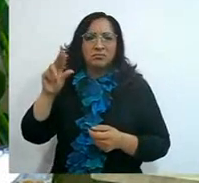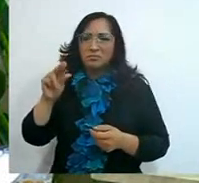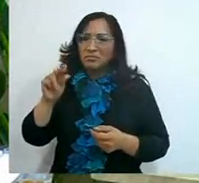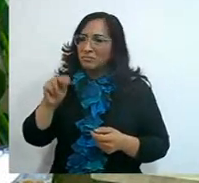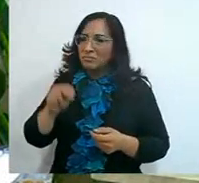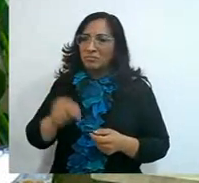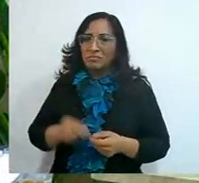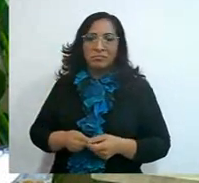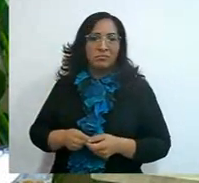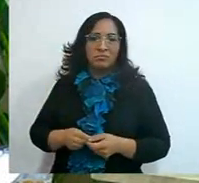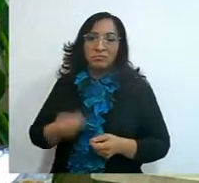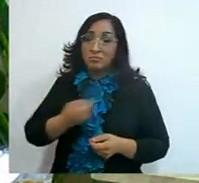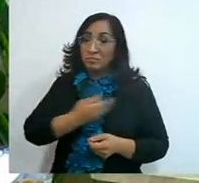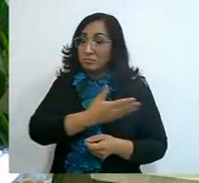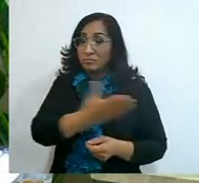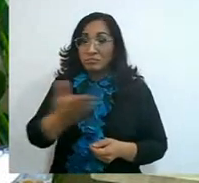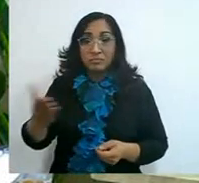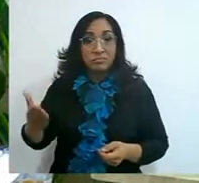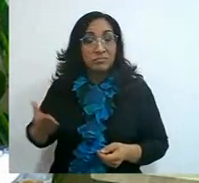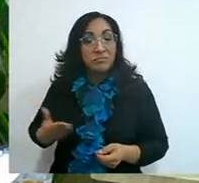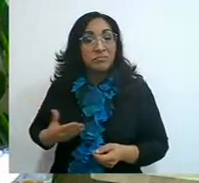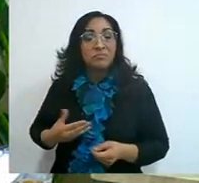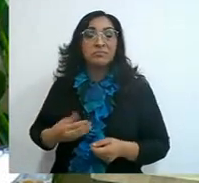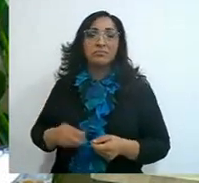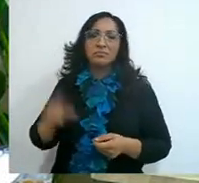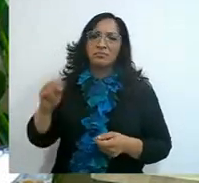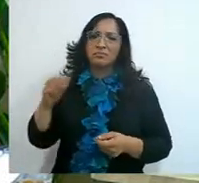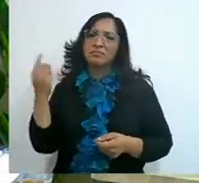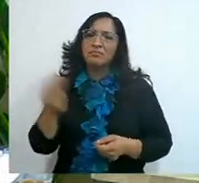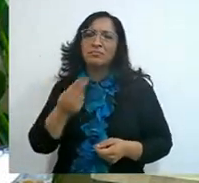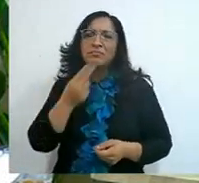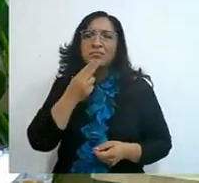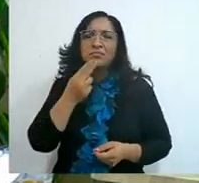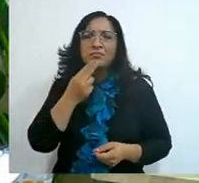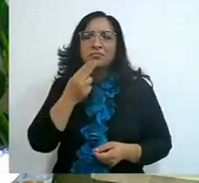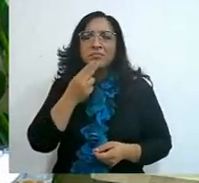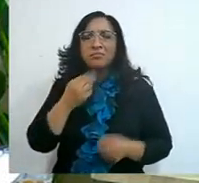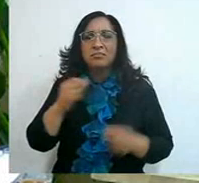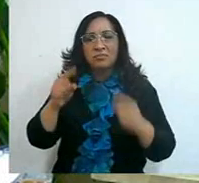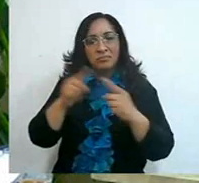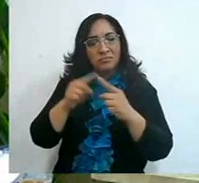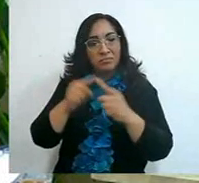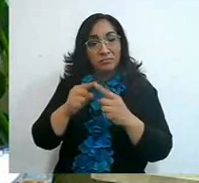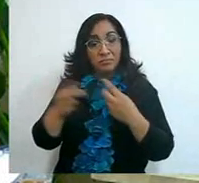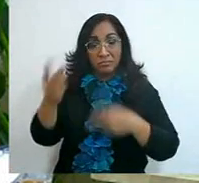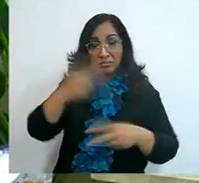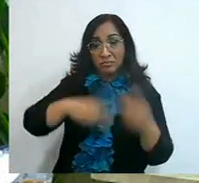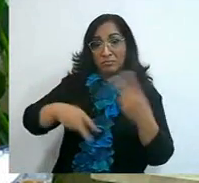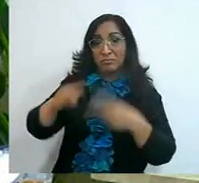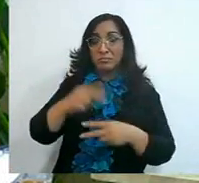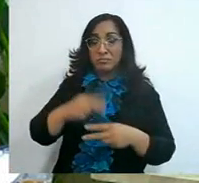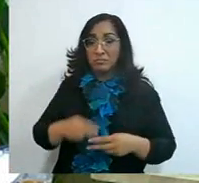mujeres, no, no, no, no, ese tipo de mujeres no para la iglesia. Entonces iba yo a esas congregaciones